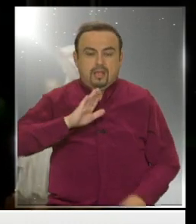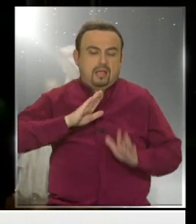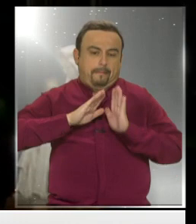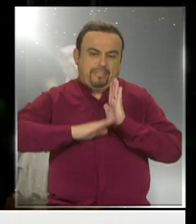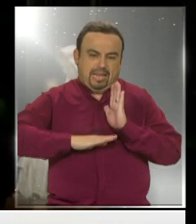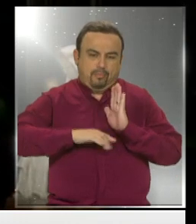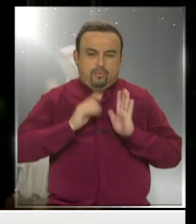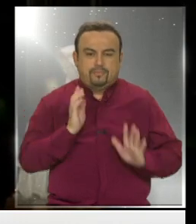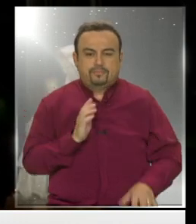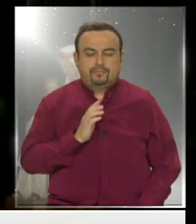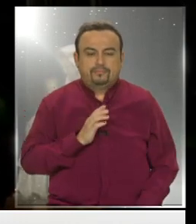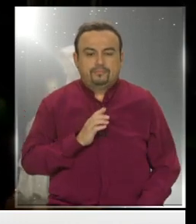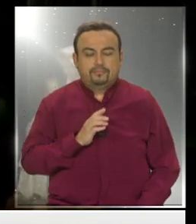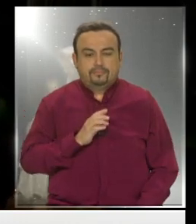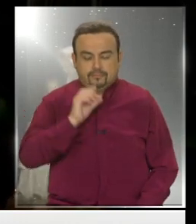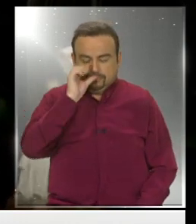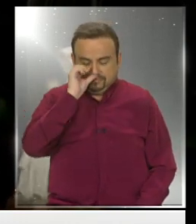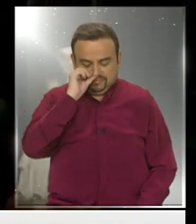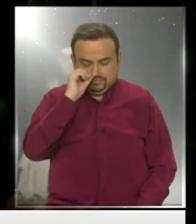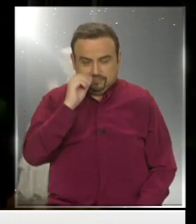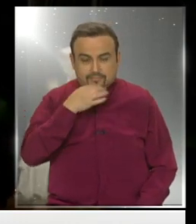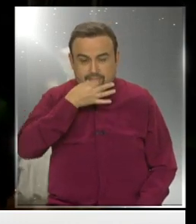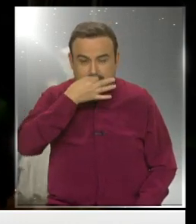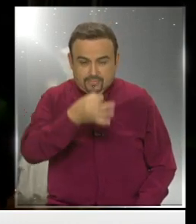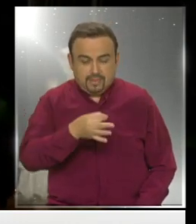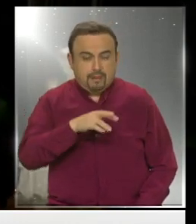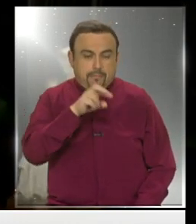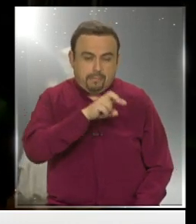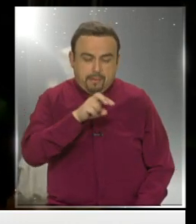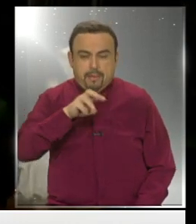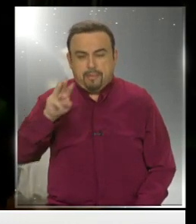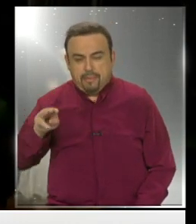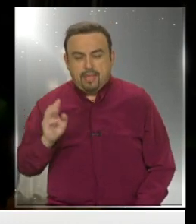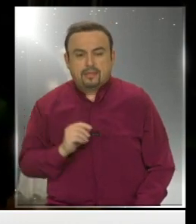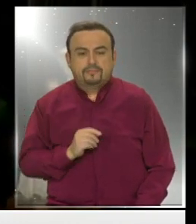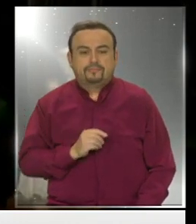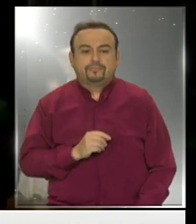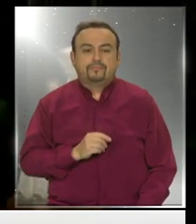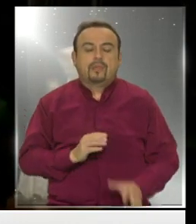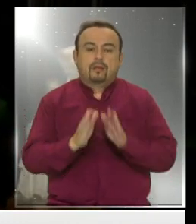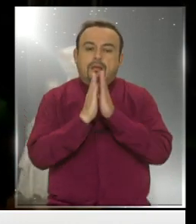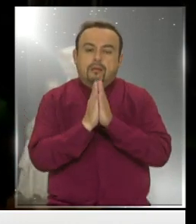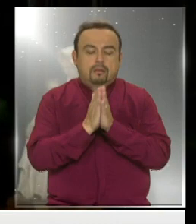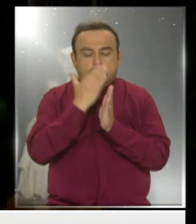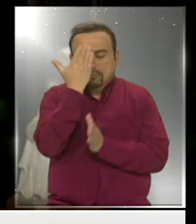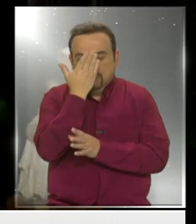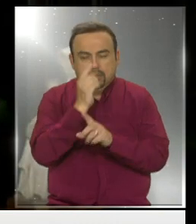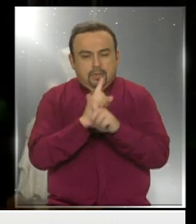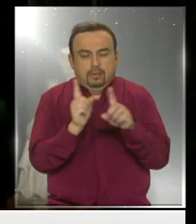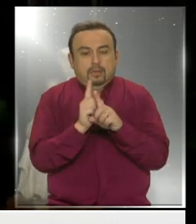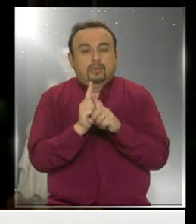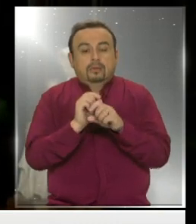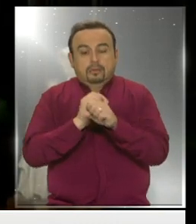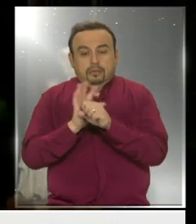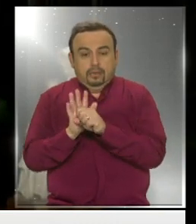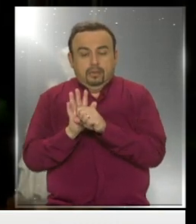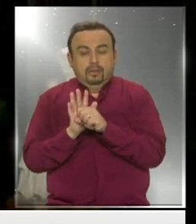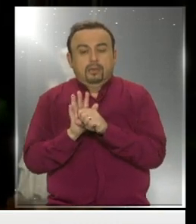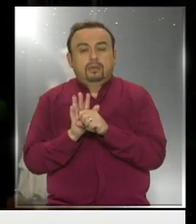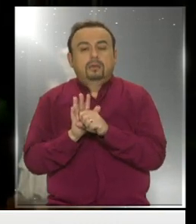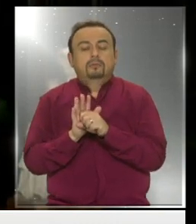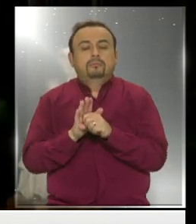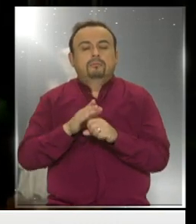el mensaje es fuerte para los papás para las mamás es no se preocupen el coronavirus es